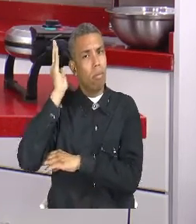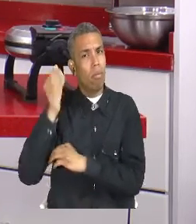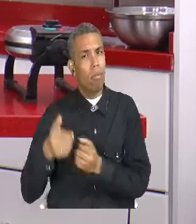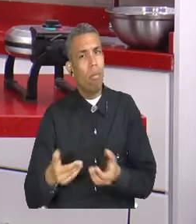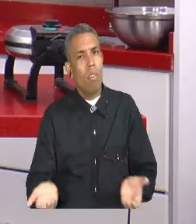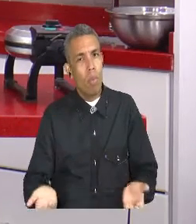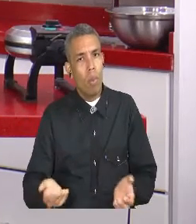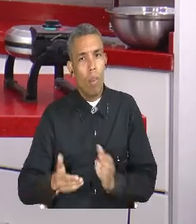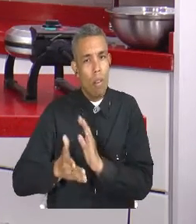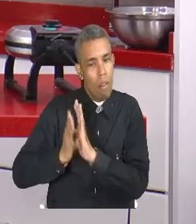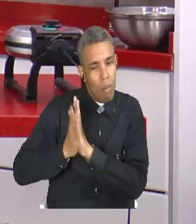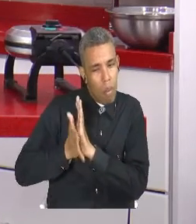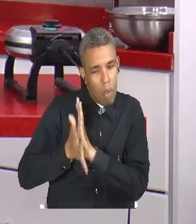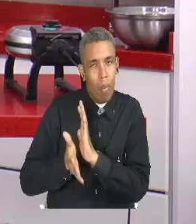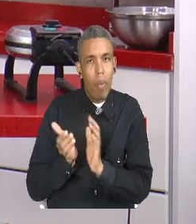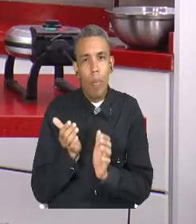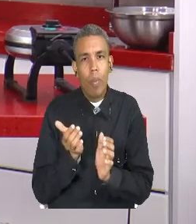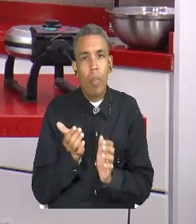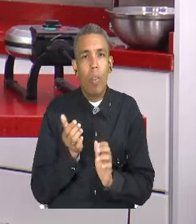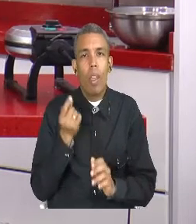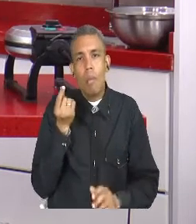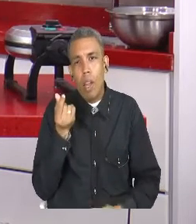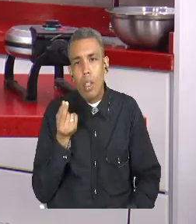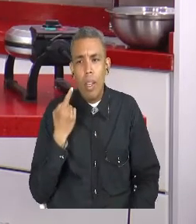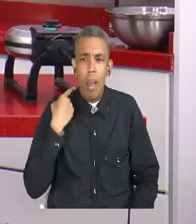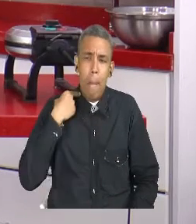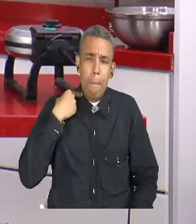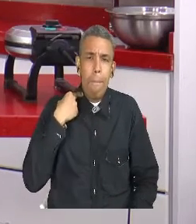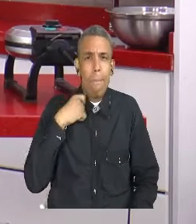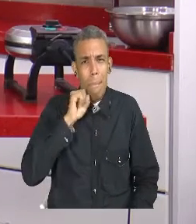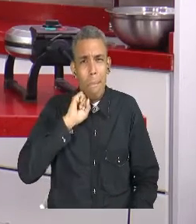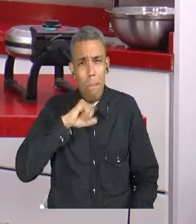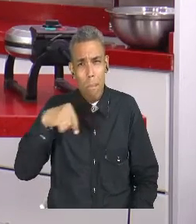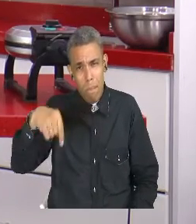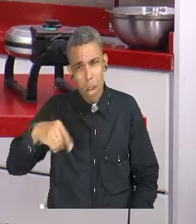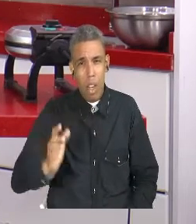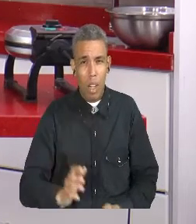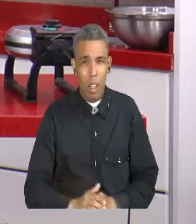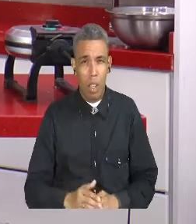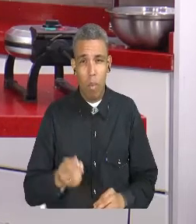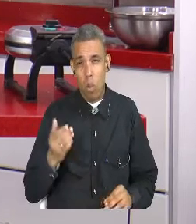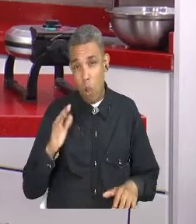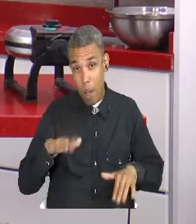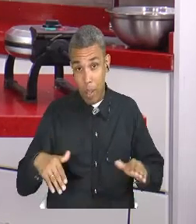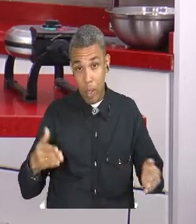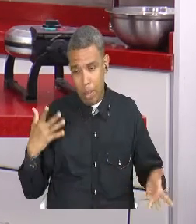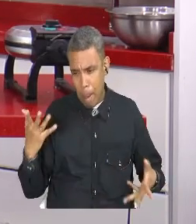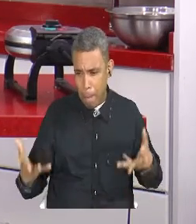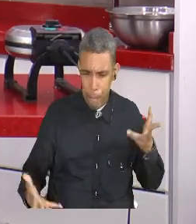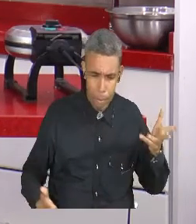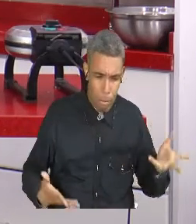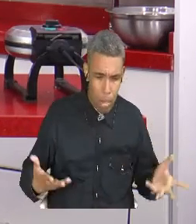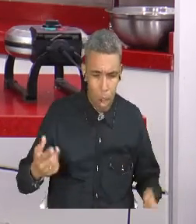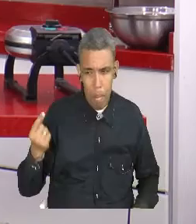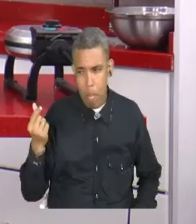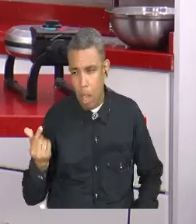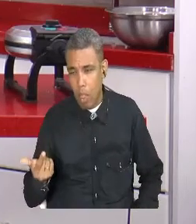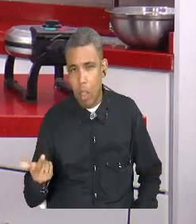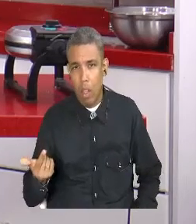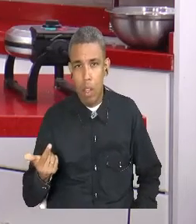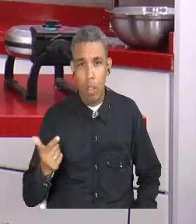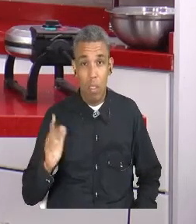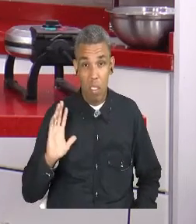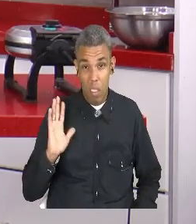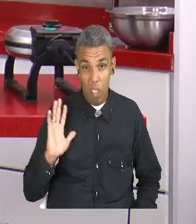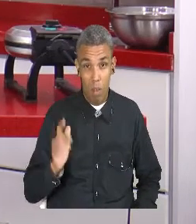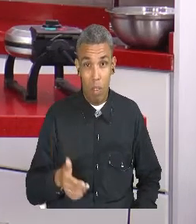enseñarles a ustedes cómo enfrentar la crisis existencial que tenemos todos los seres humanos en el diario vivir. Las crisis existenciales no son únicamente para las personas